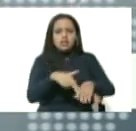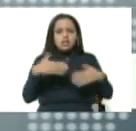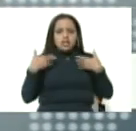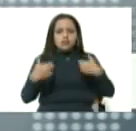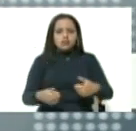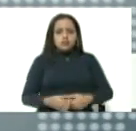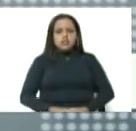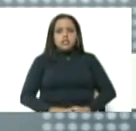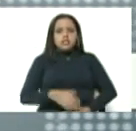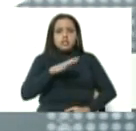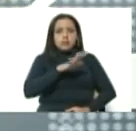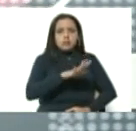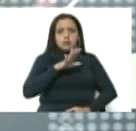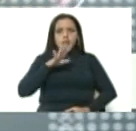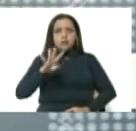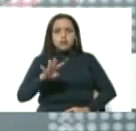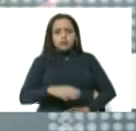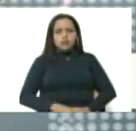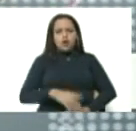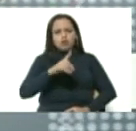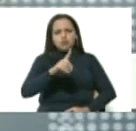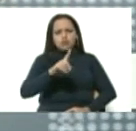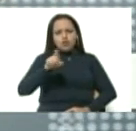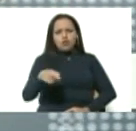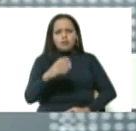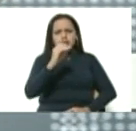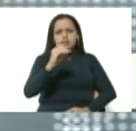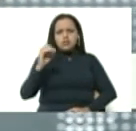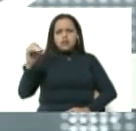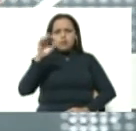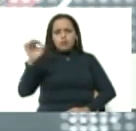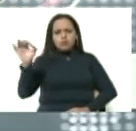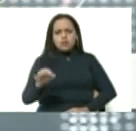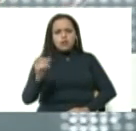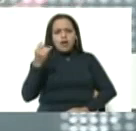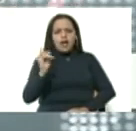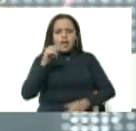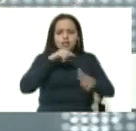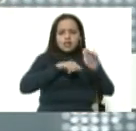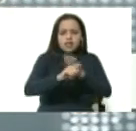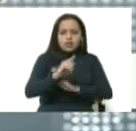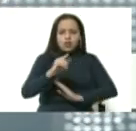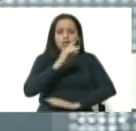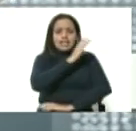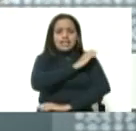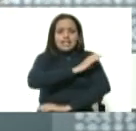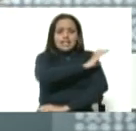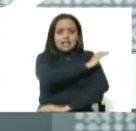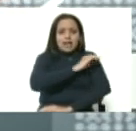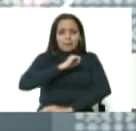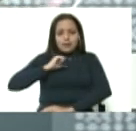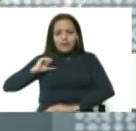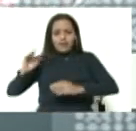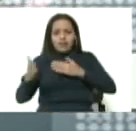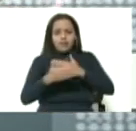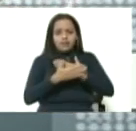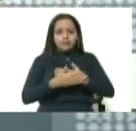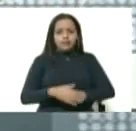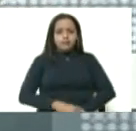54, es decir, el 1% se encuentra ingresados en clínica privada.